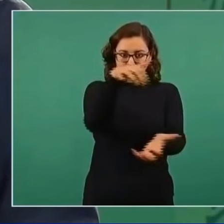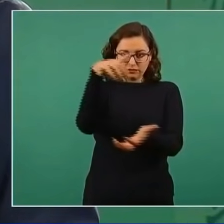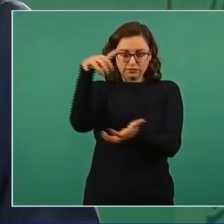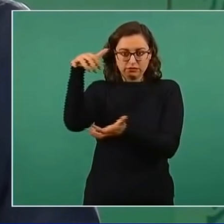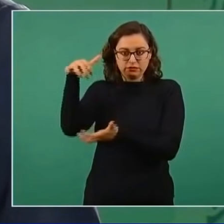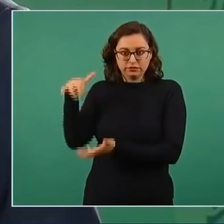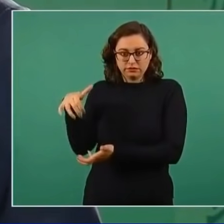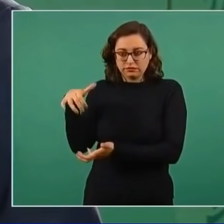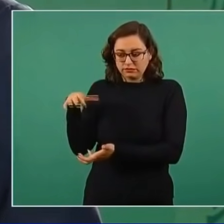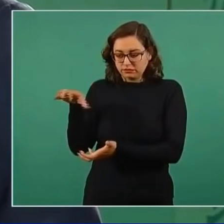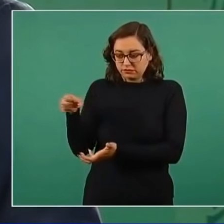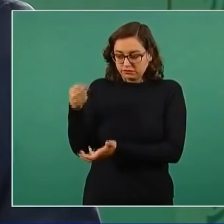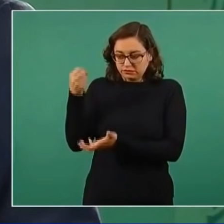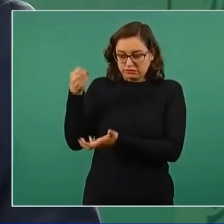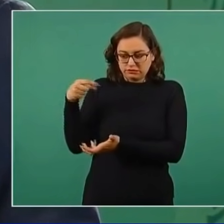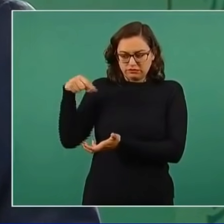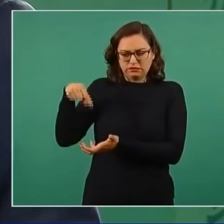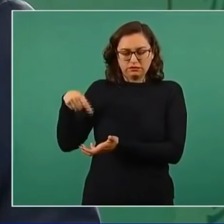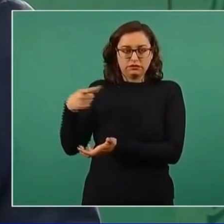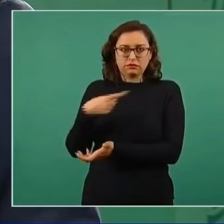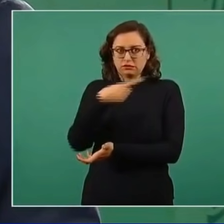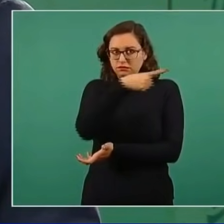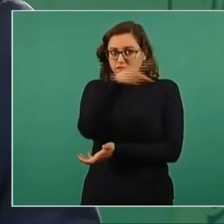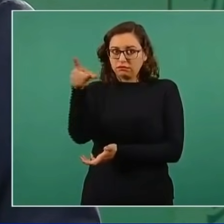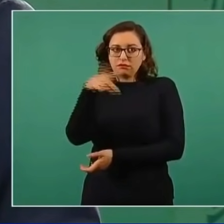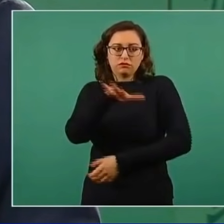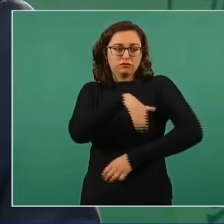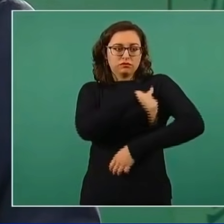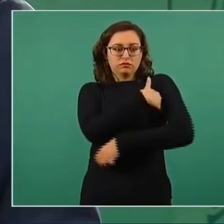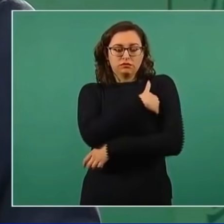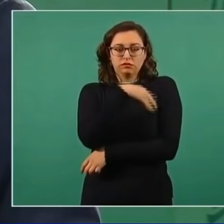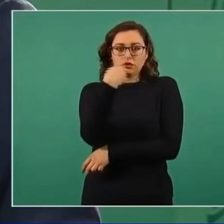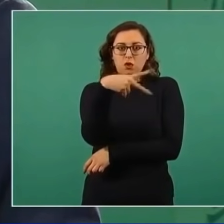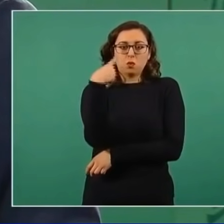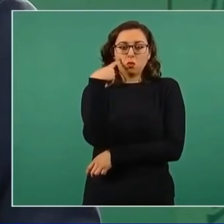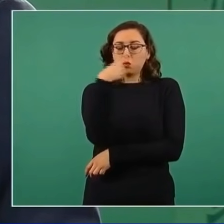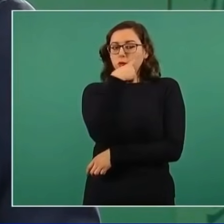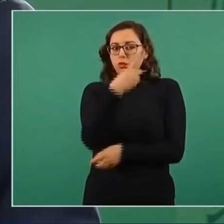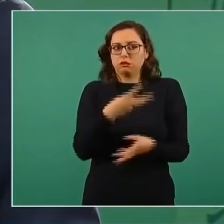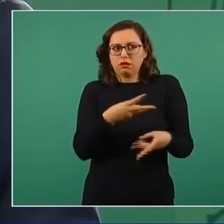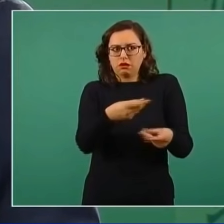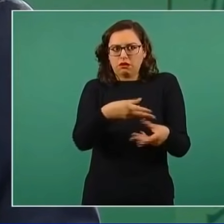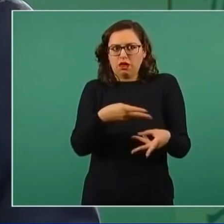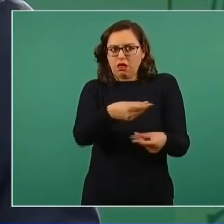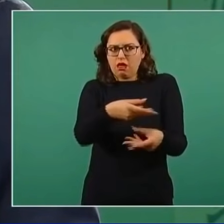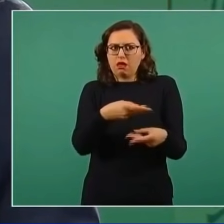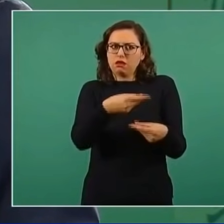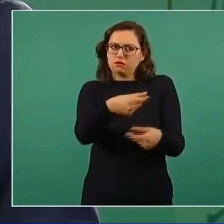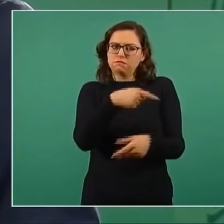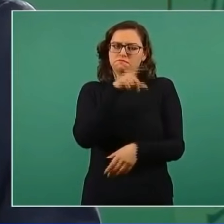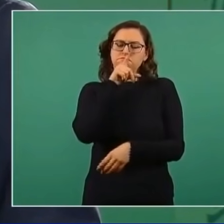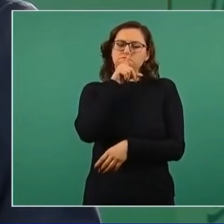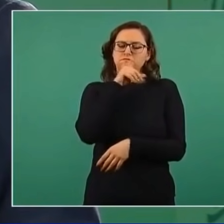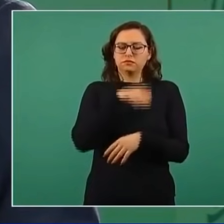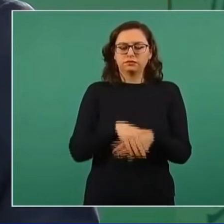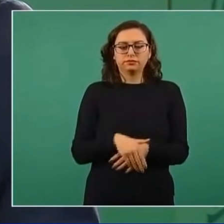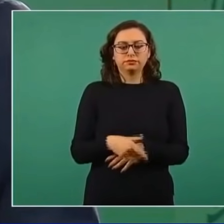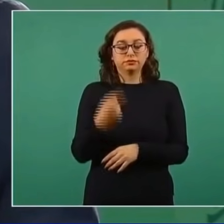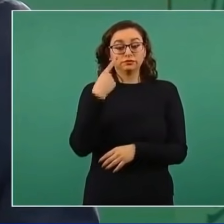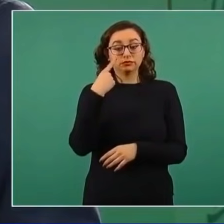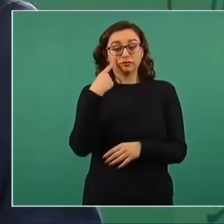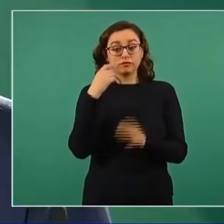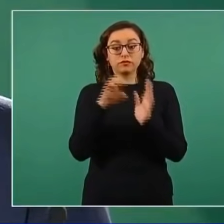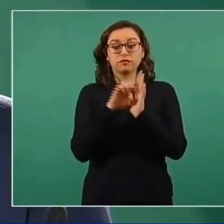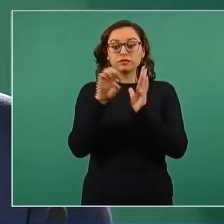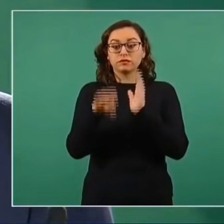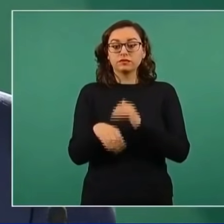que se usaba mal ese dinero, por ejemplo, todo lo que iba al CONACYT, la mayor